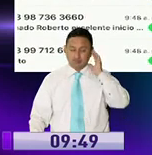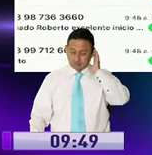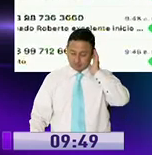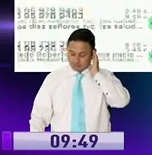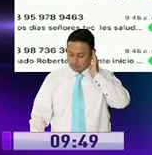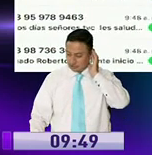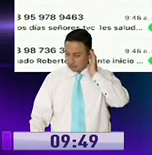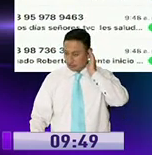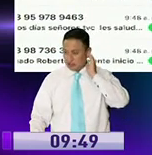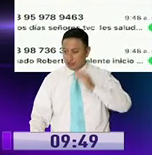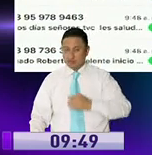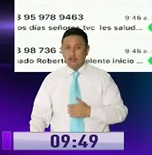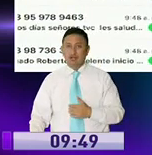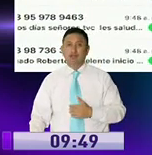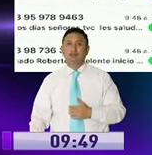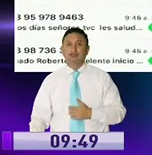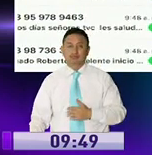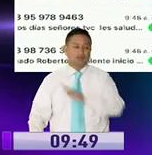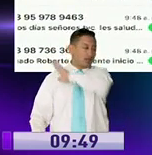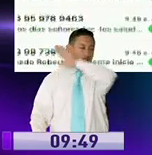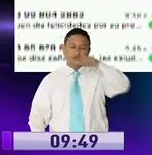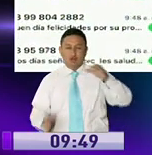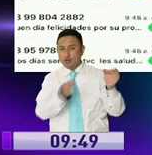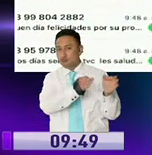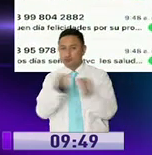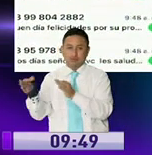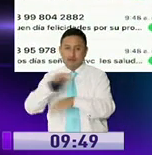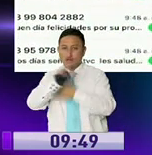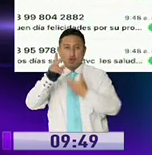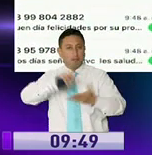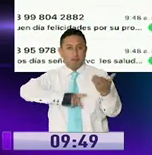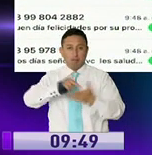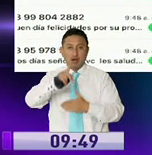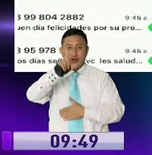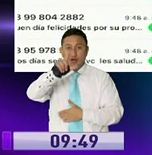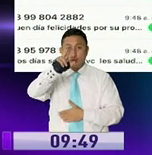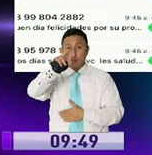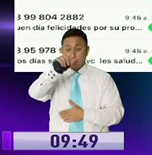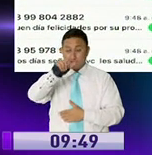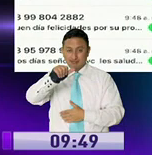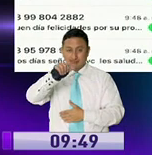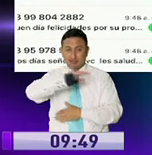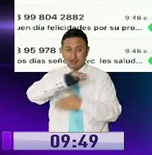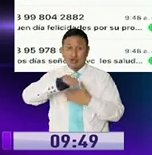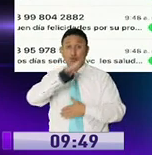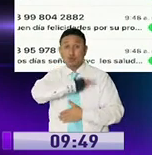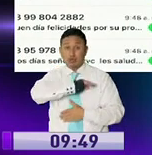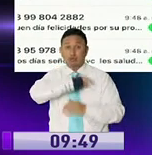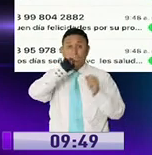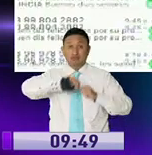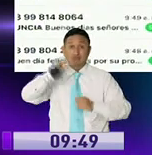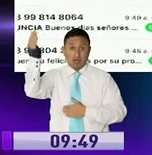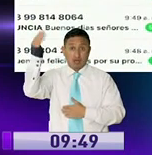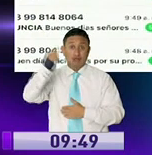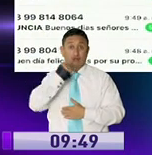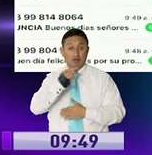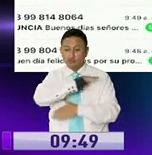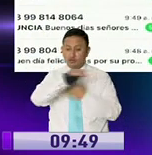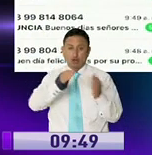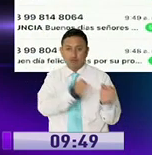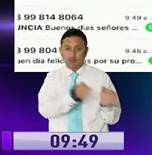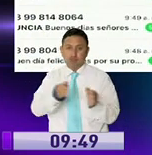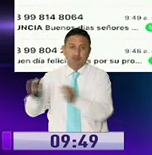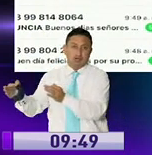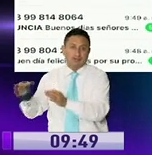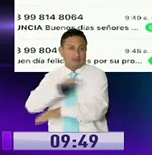Pequeños negocios, todos. Todos están diferidos. Totalmente. Todo está diferido. Esto es el municipio, ya lo dijo el alcalde. Todo está